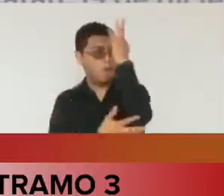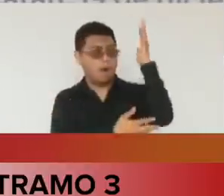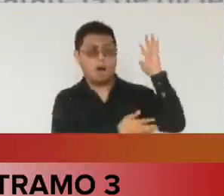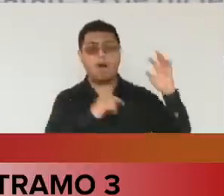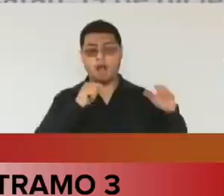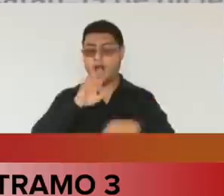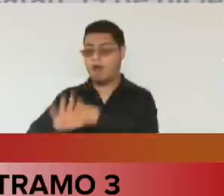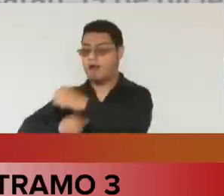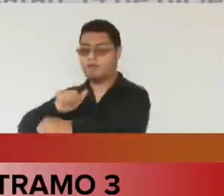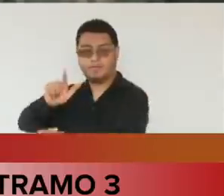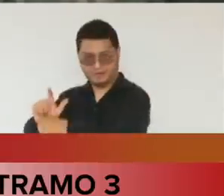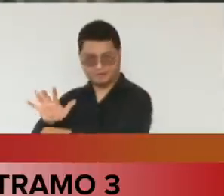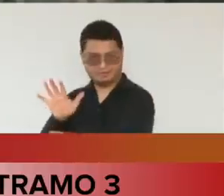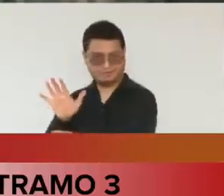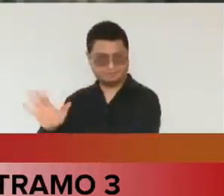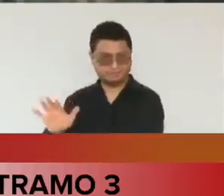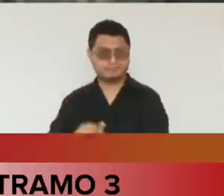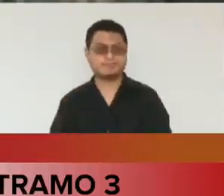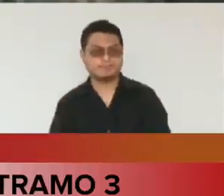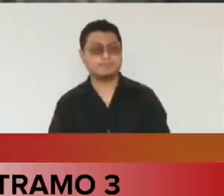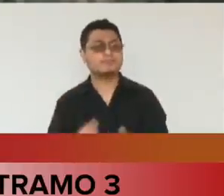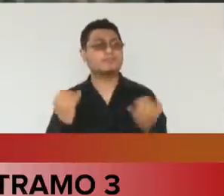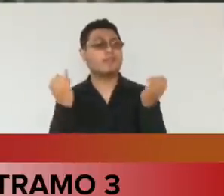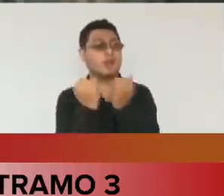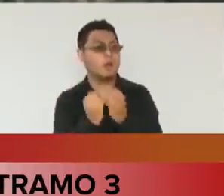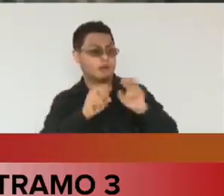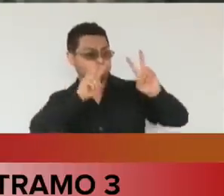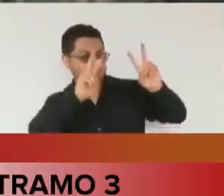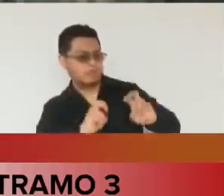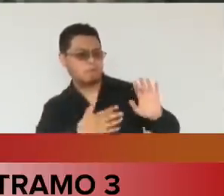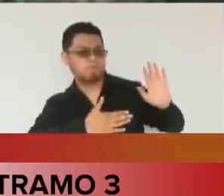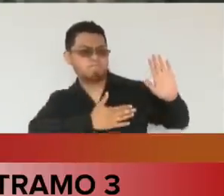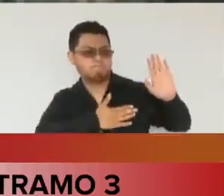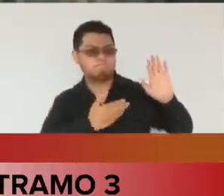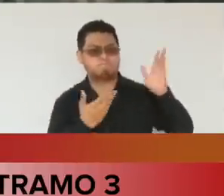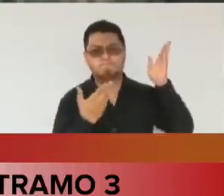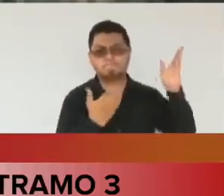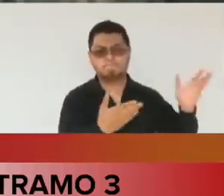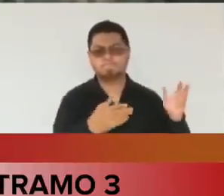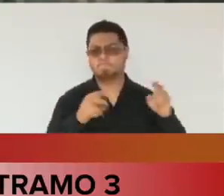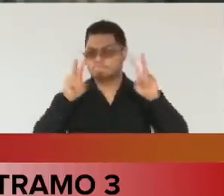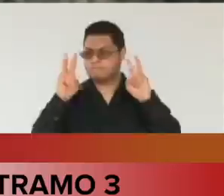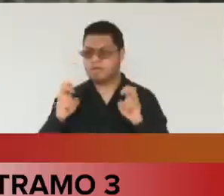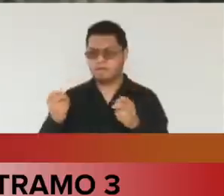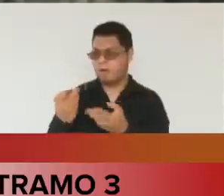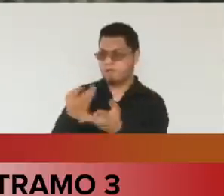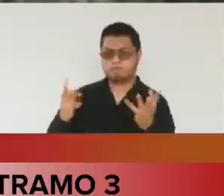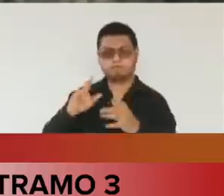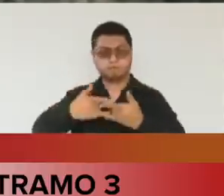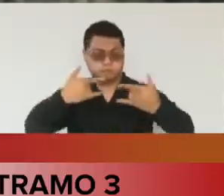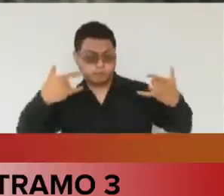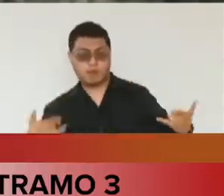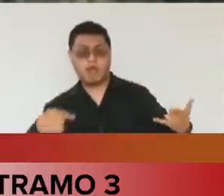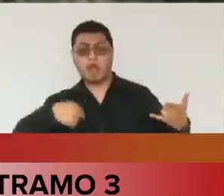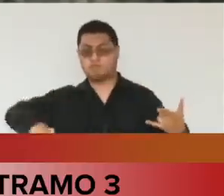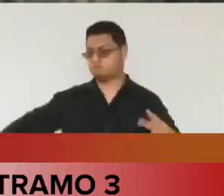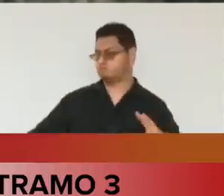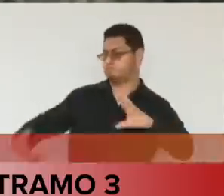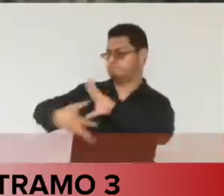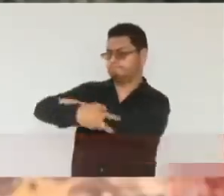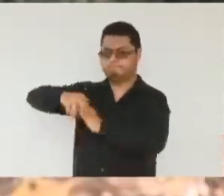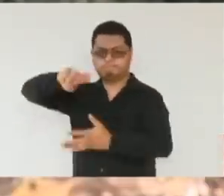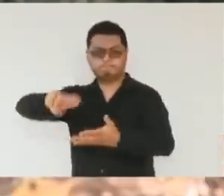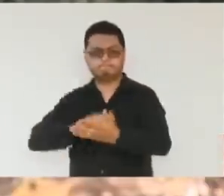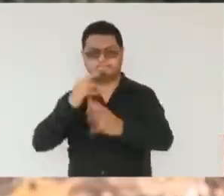de desarrollo de los trabajos. Igualmente, refrendando el compromiso con el aspecto cultural e histórico, la coordinación, la colaboración y la